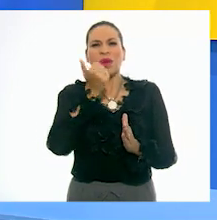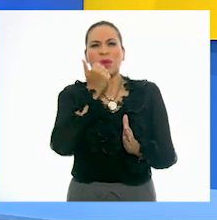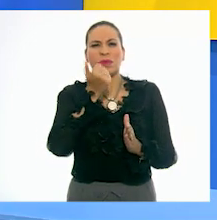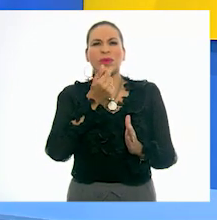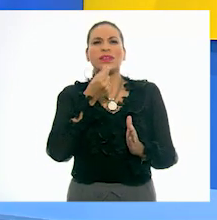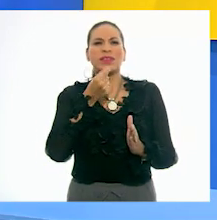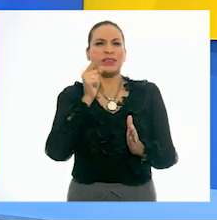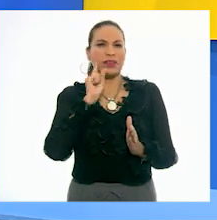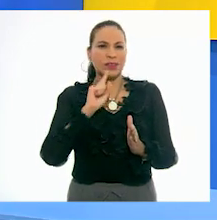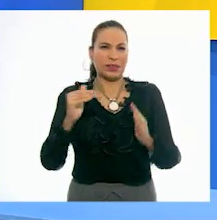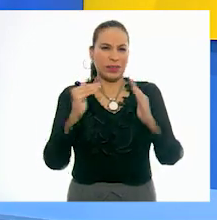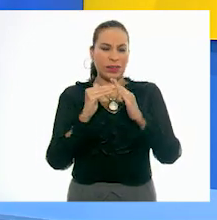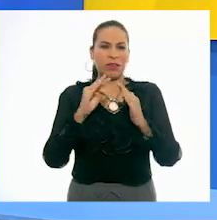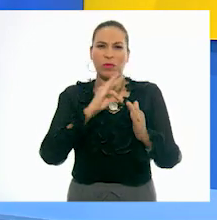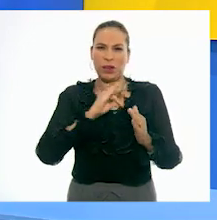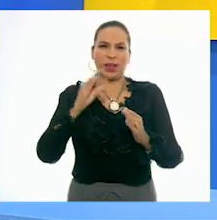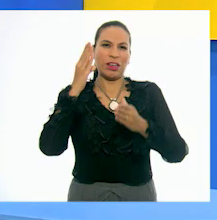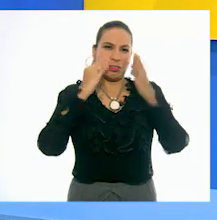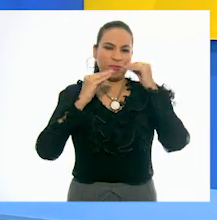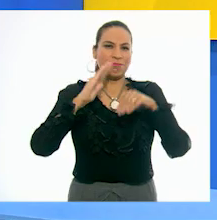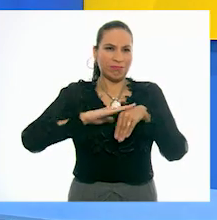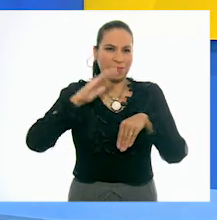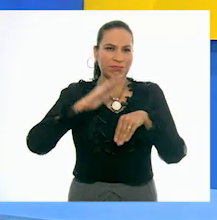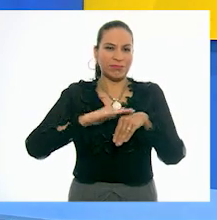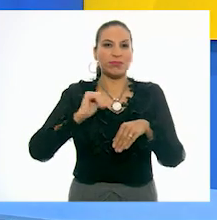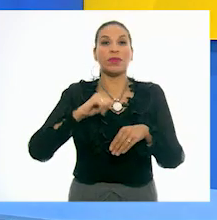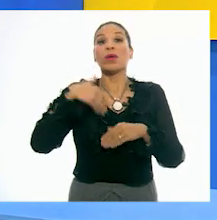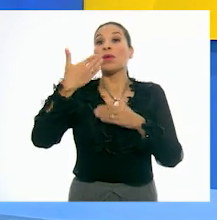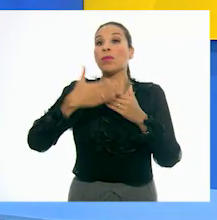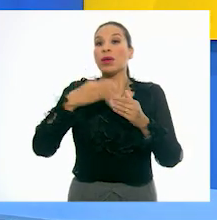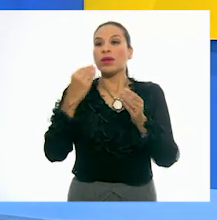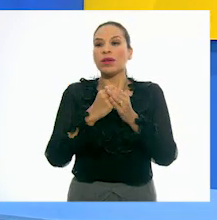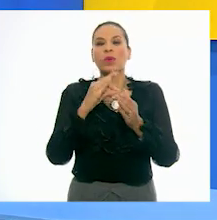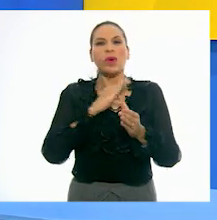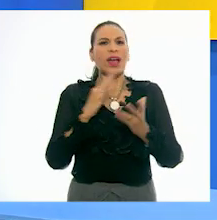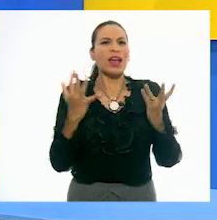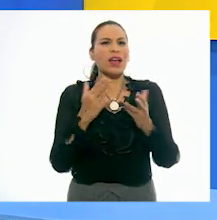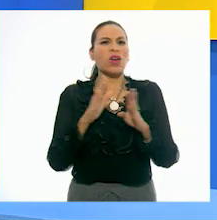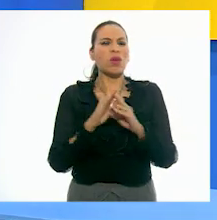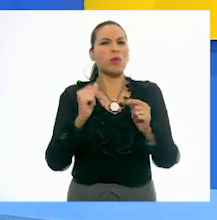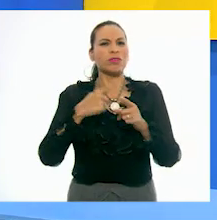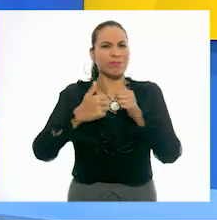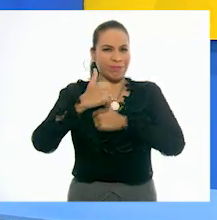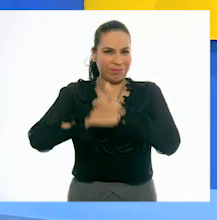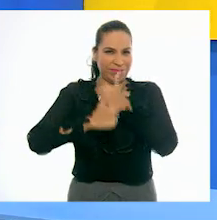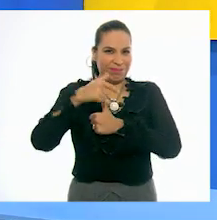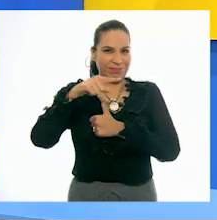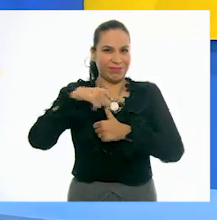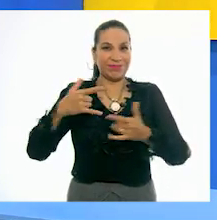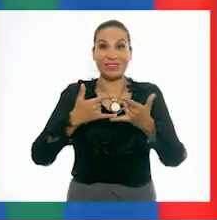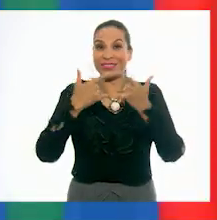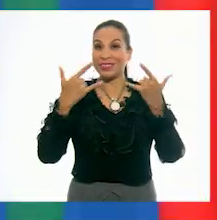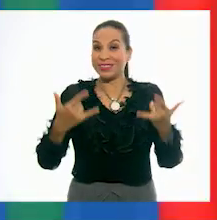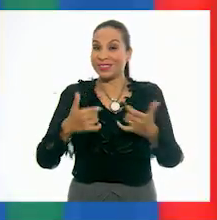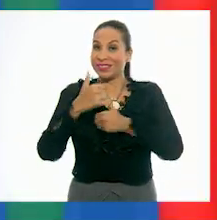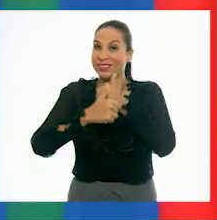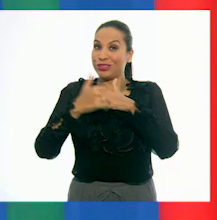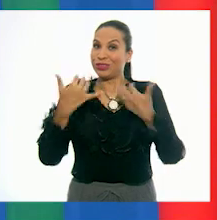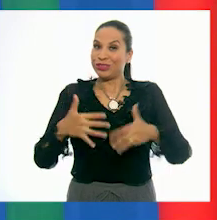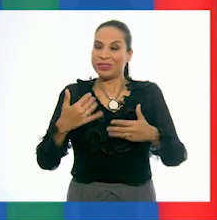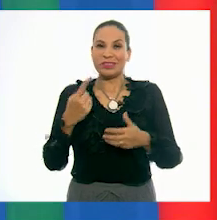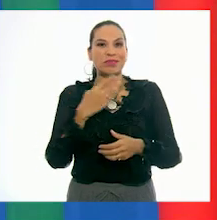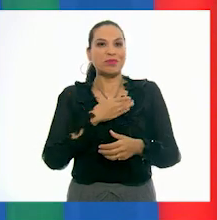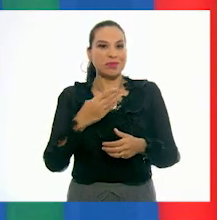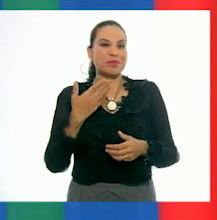casa puedan reforzar lo aprendido. Así, la próxima clase podemos hacer un pequeño concurso, el historiatón. Ok, qué